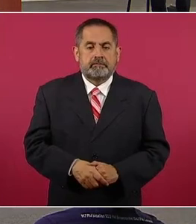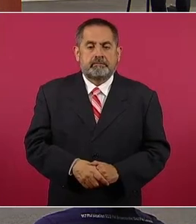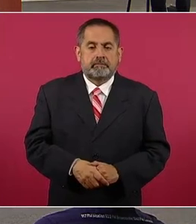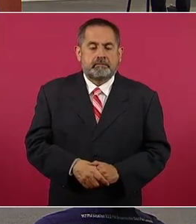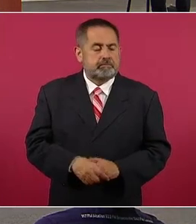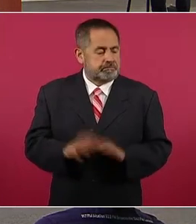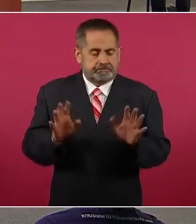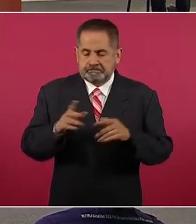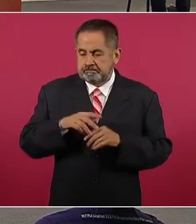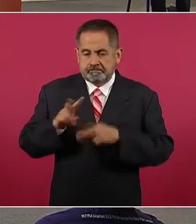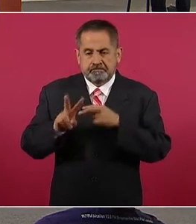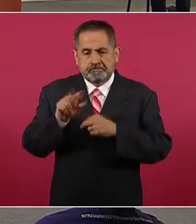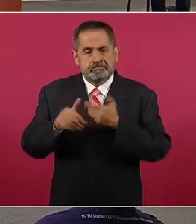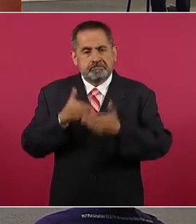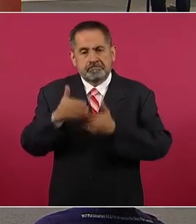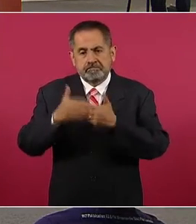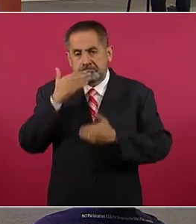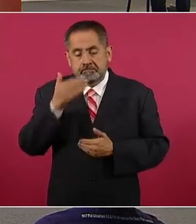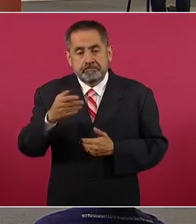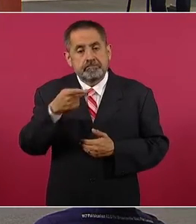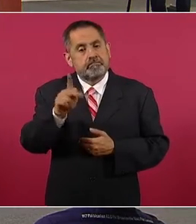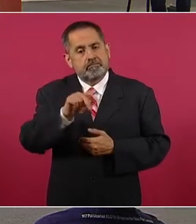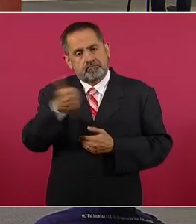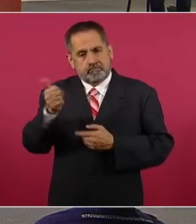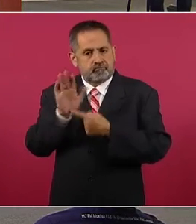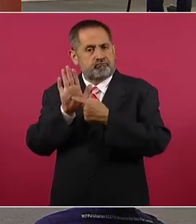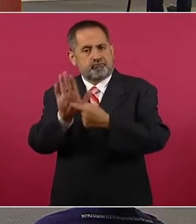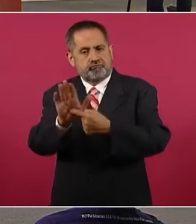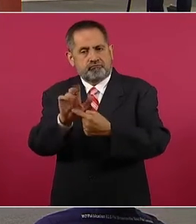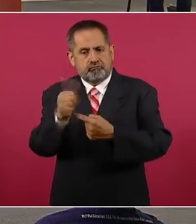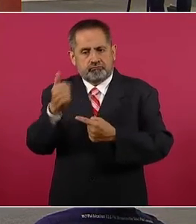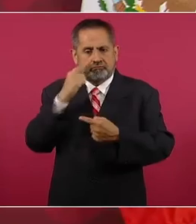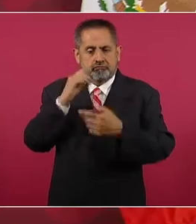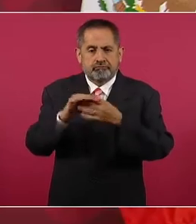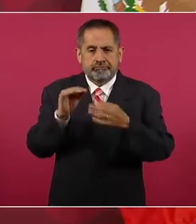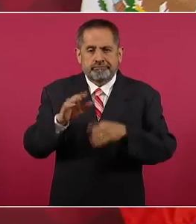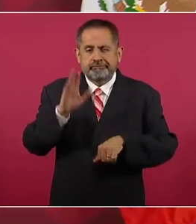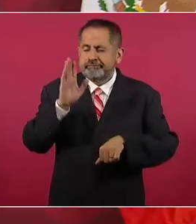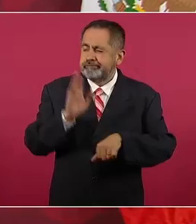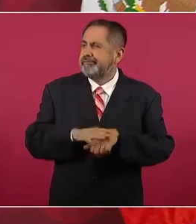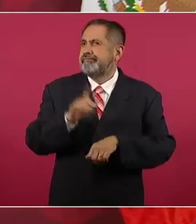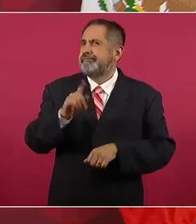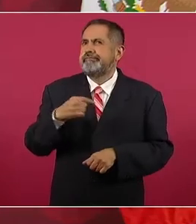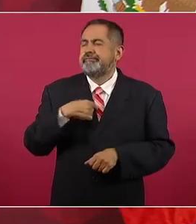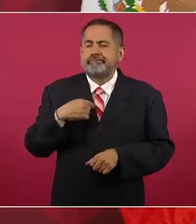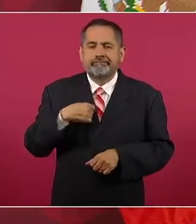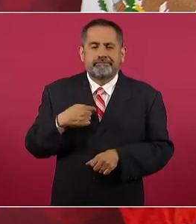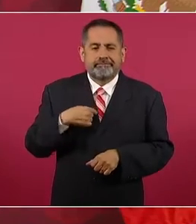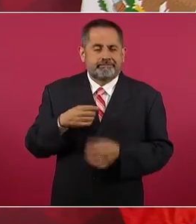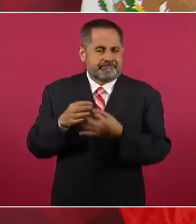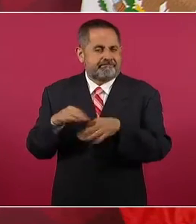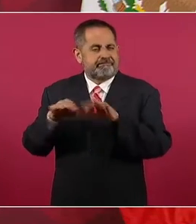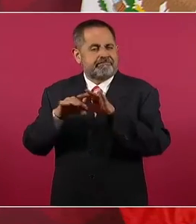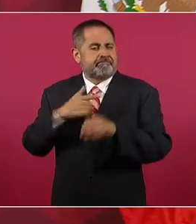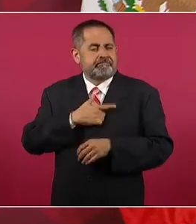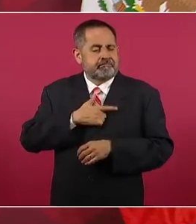Entonces vamos bien, pero les voy a mostrar otra, que es la que más me importa,